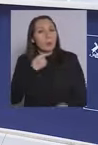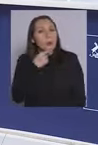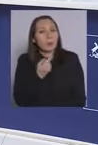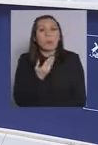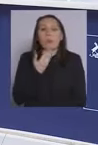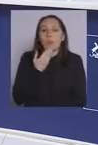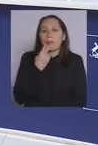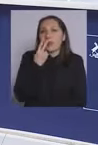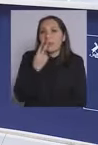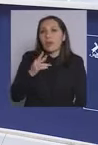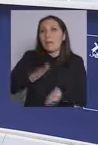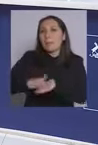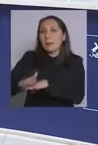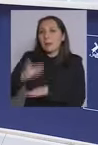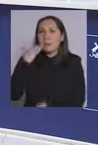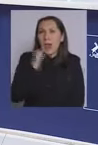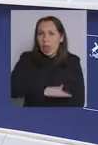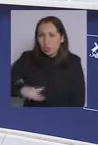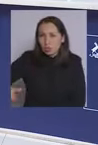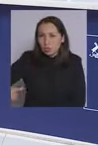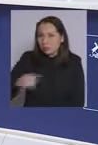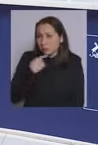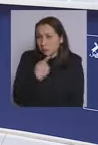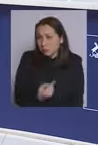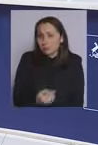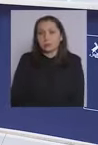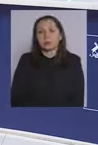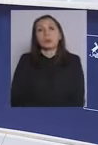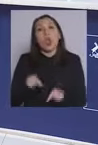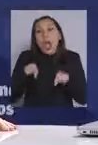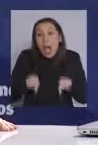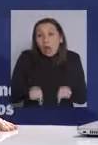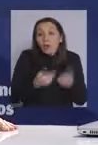se contemplan permisos a niños?